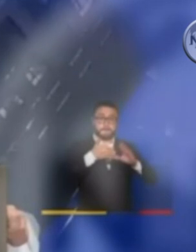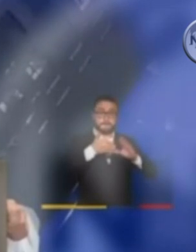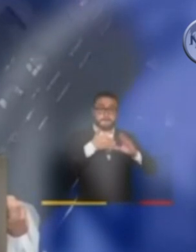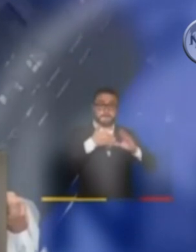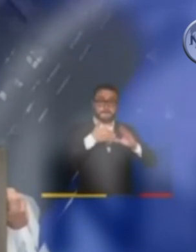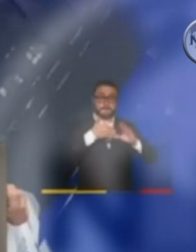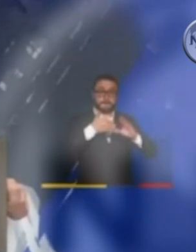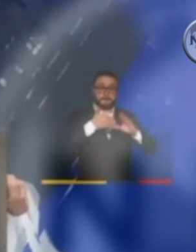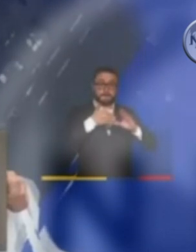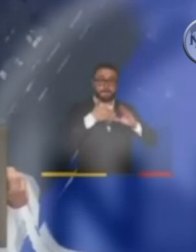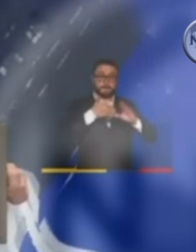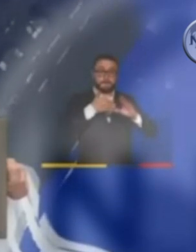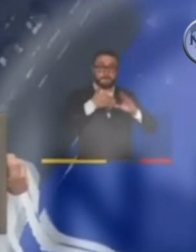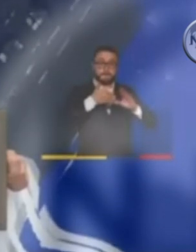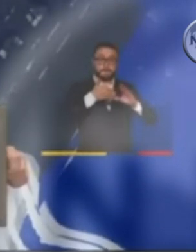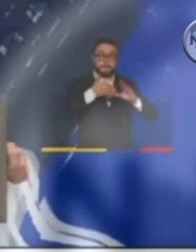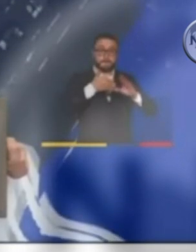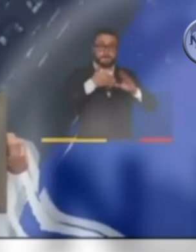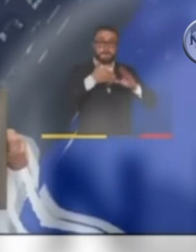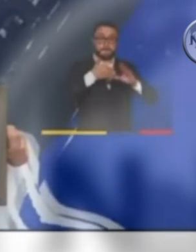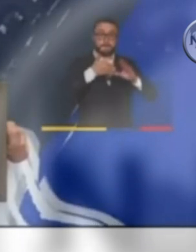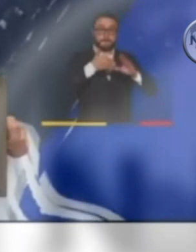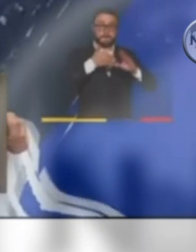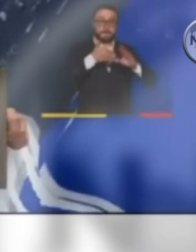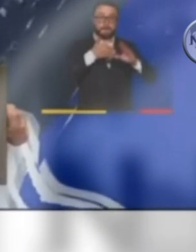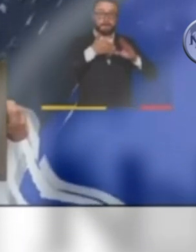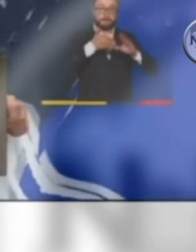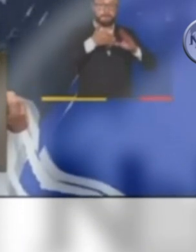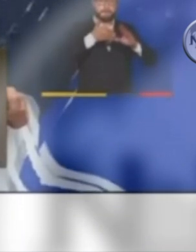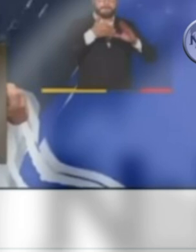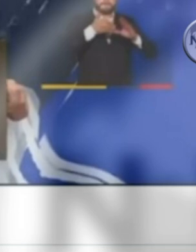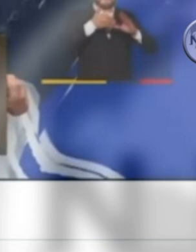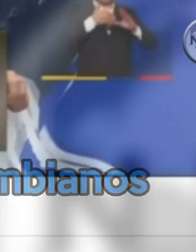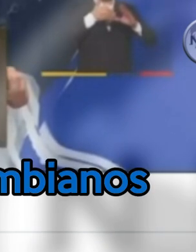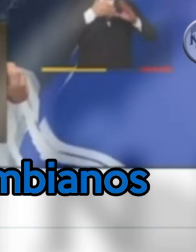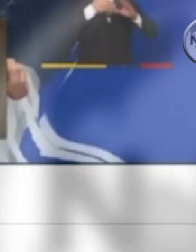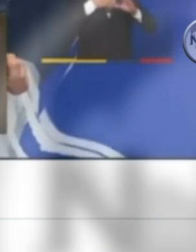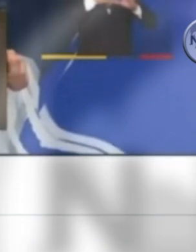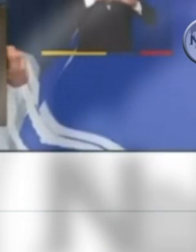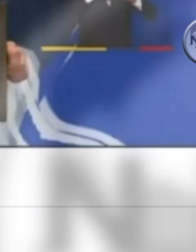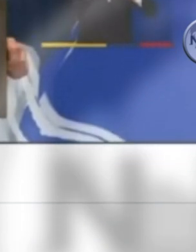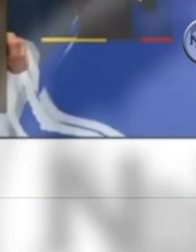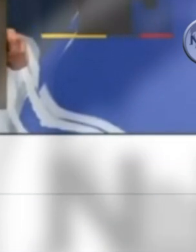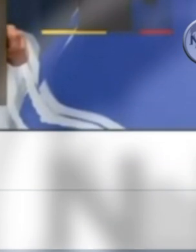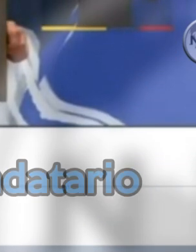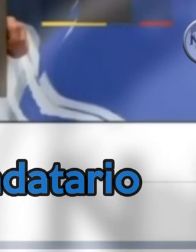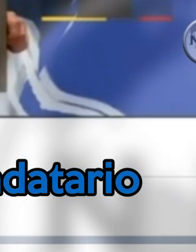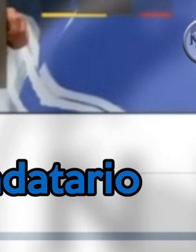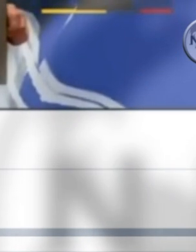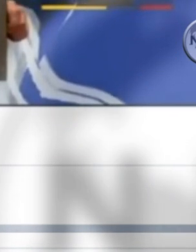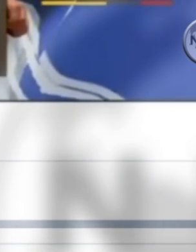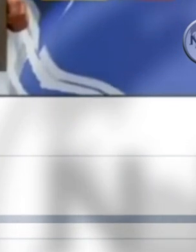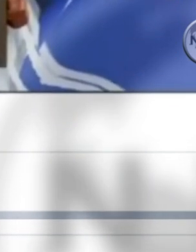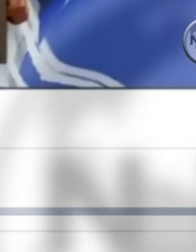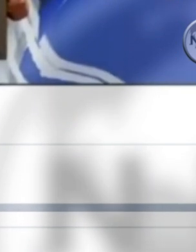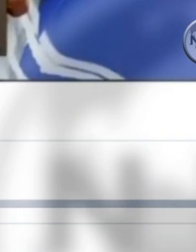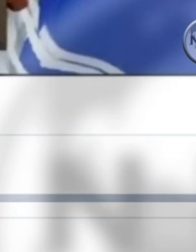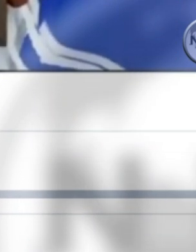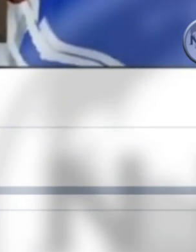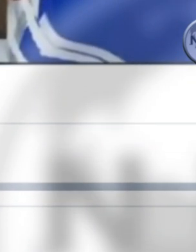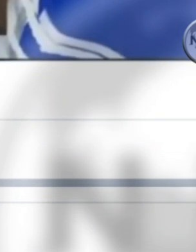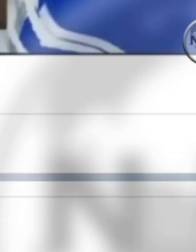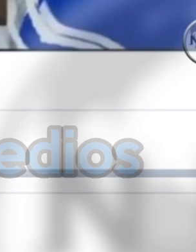ese caos de la violencia, ellos van llevándose las ganancias de la salud, del trabajo de los colombianos, reclamó el primer mandatario. En esa